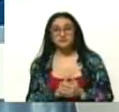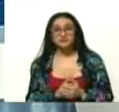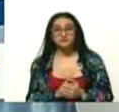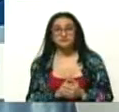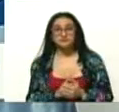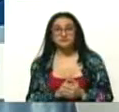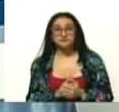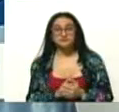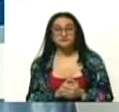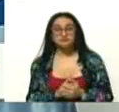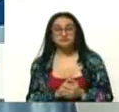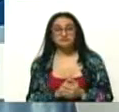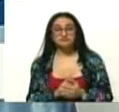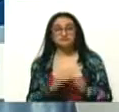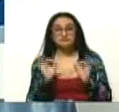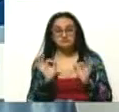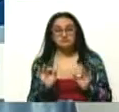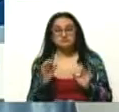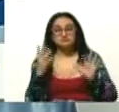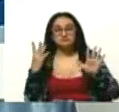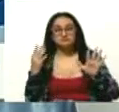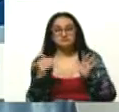logrado igualmente